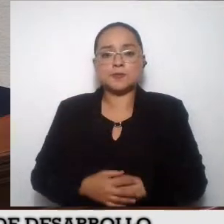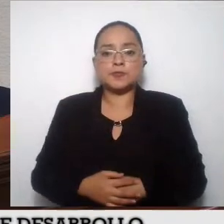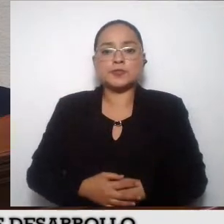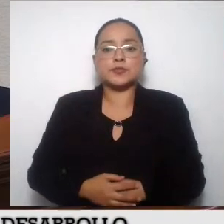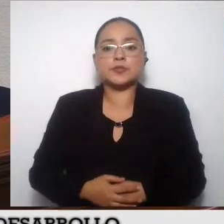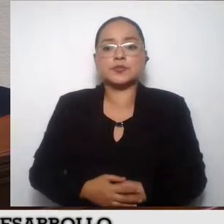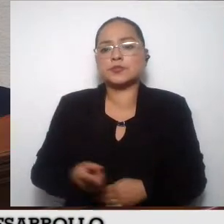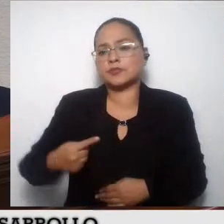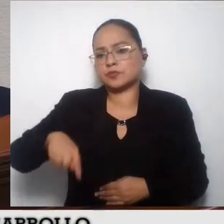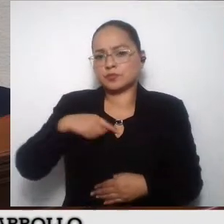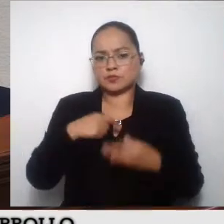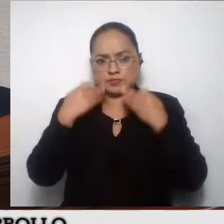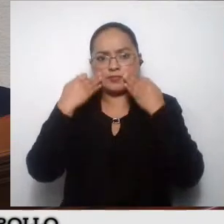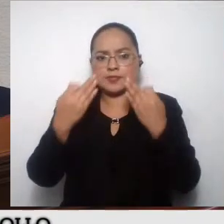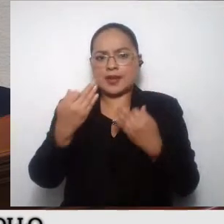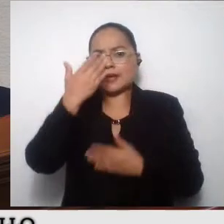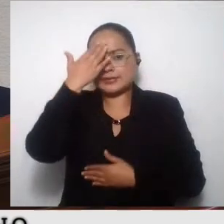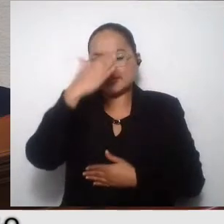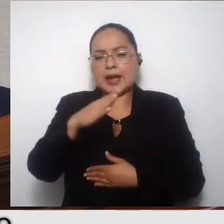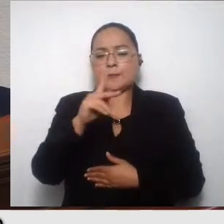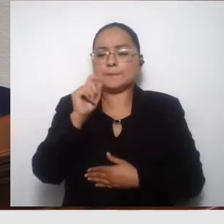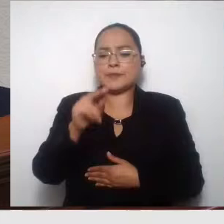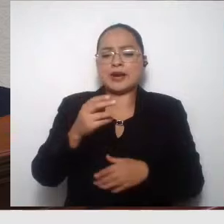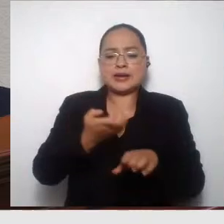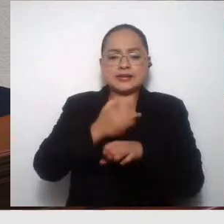vemos, este Plan Estatal de Desarrollo